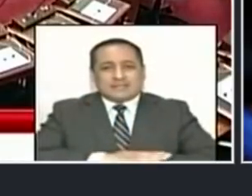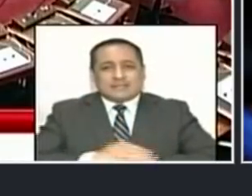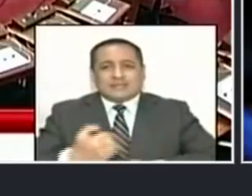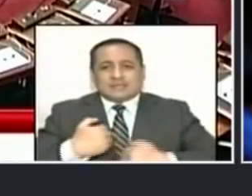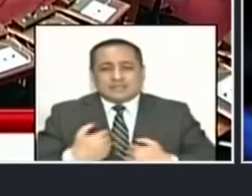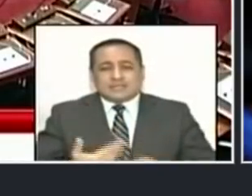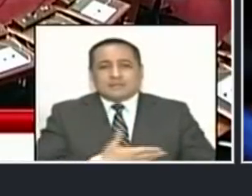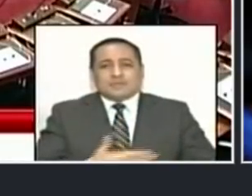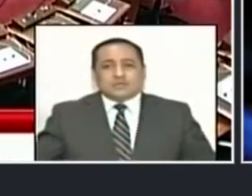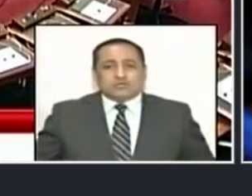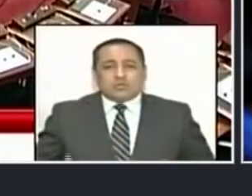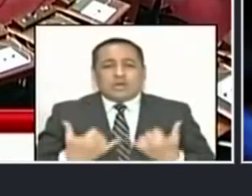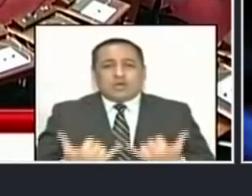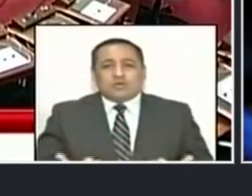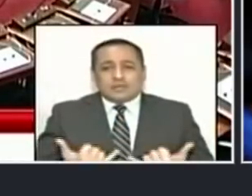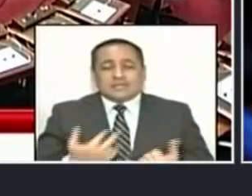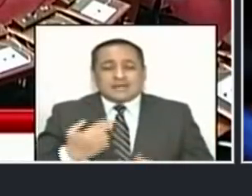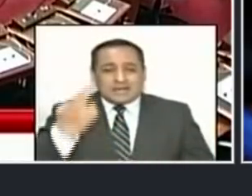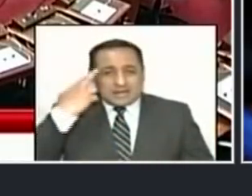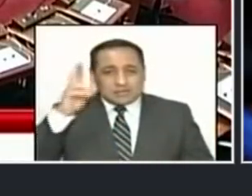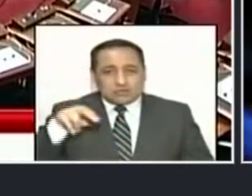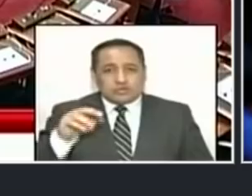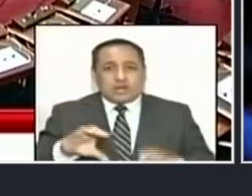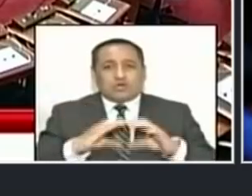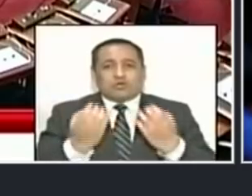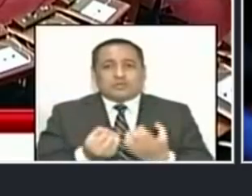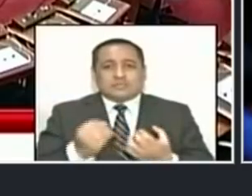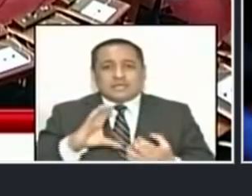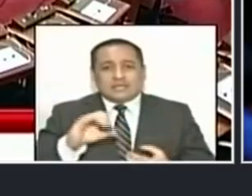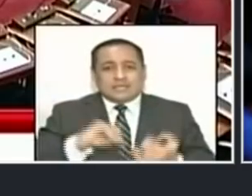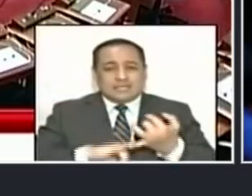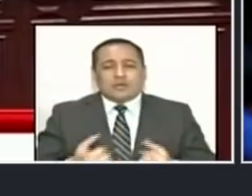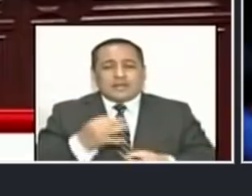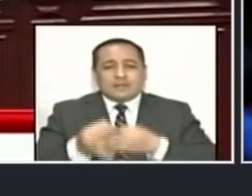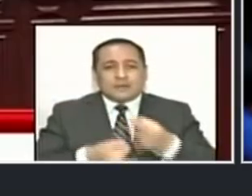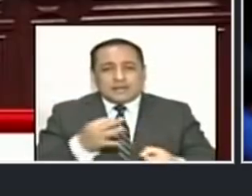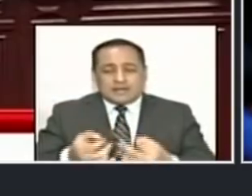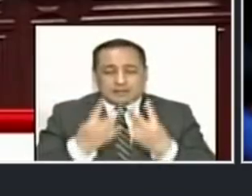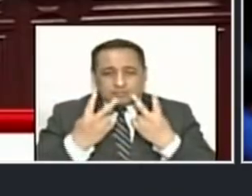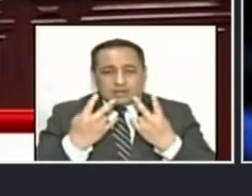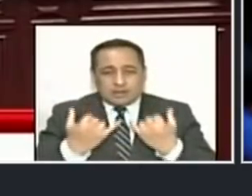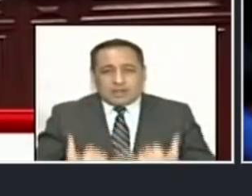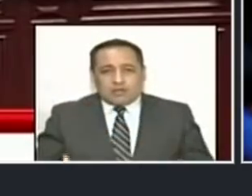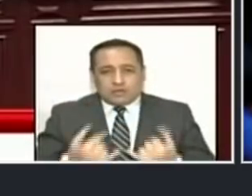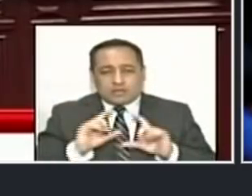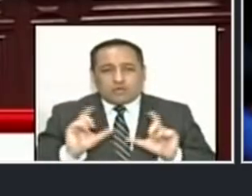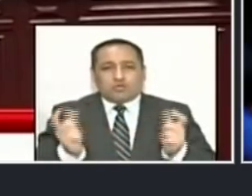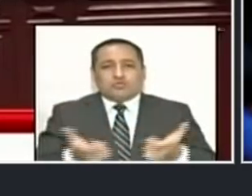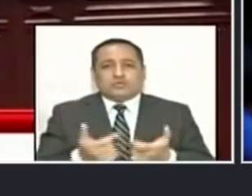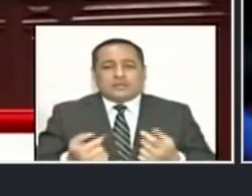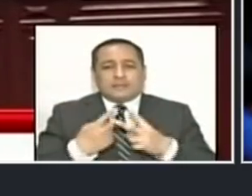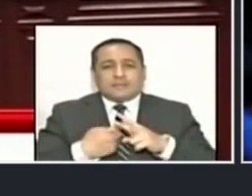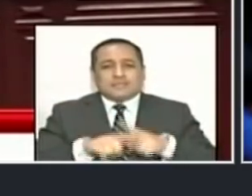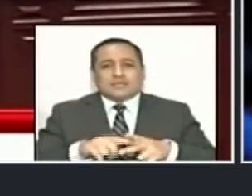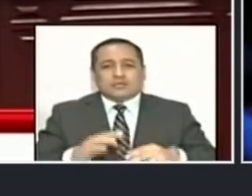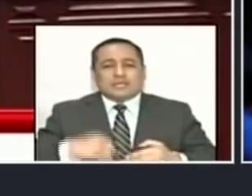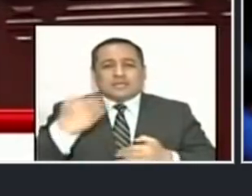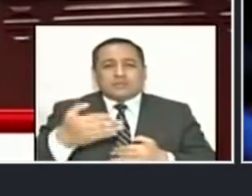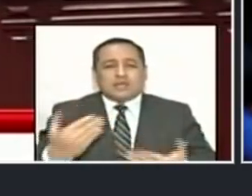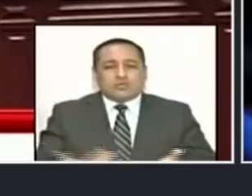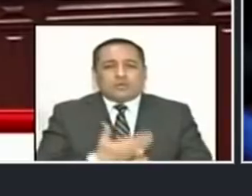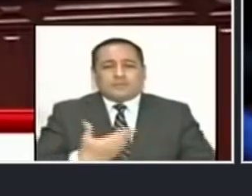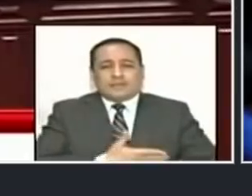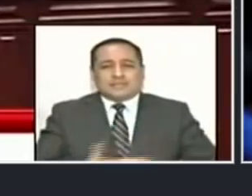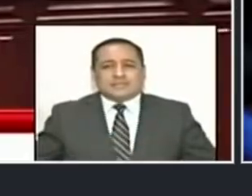próximo periodo? Porque si no, esto se va a seguir repitiendo. Gino, esto no va a ser una cosa que ocurrió solo en este quinquenio. Sí, es